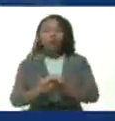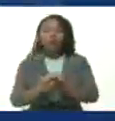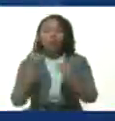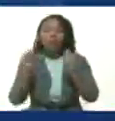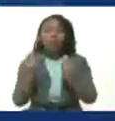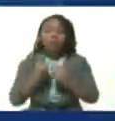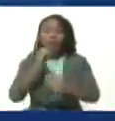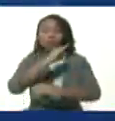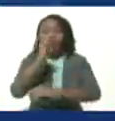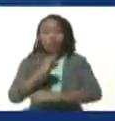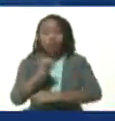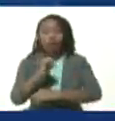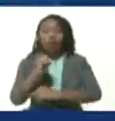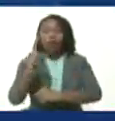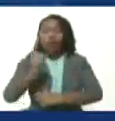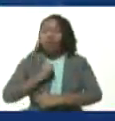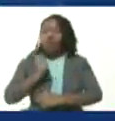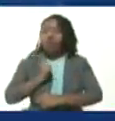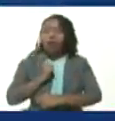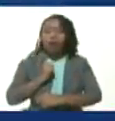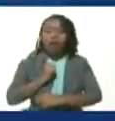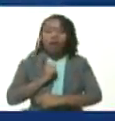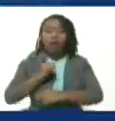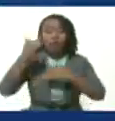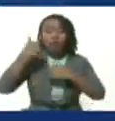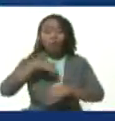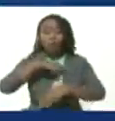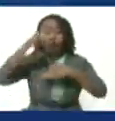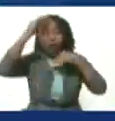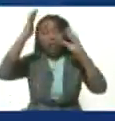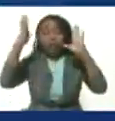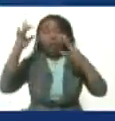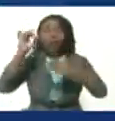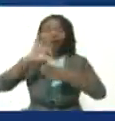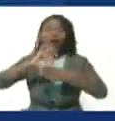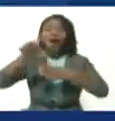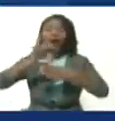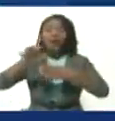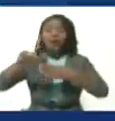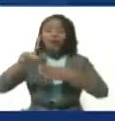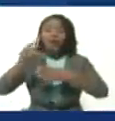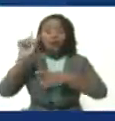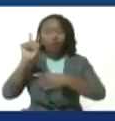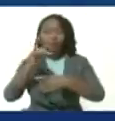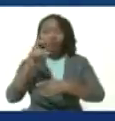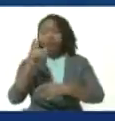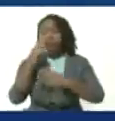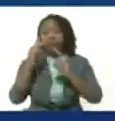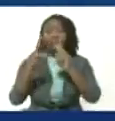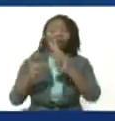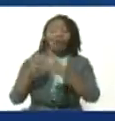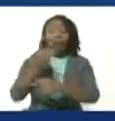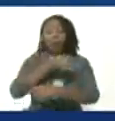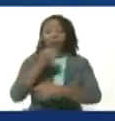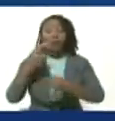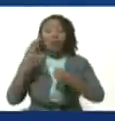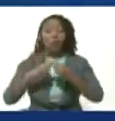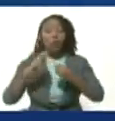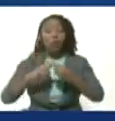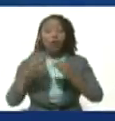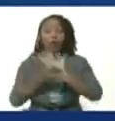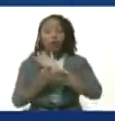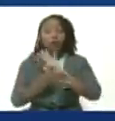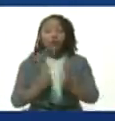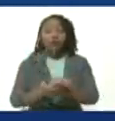Zulia, Oriente, donde usted quiera. Es más, atendemos Los Roques. Correcto, imagínate tú. Eso lo puedes atender personalmente si quieres.